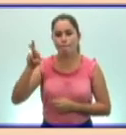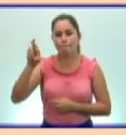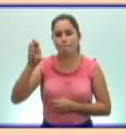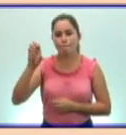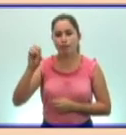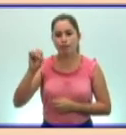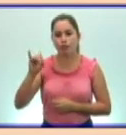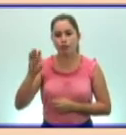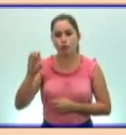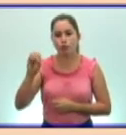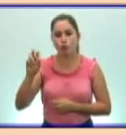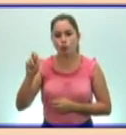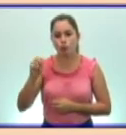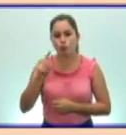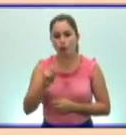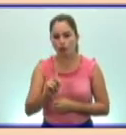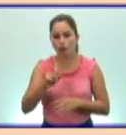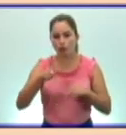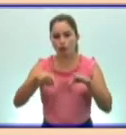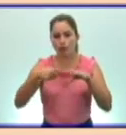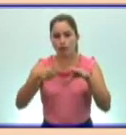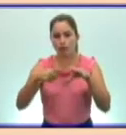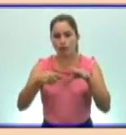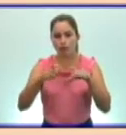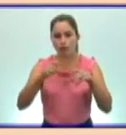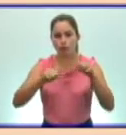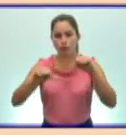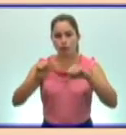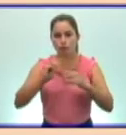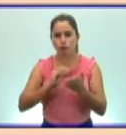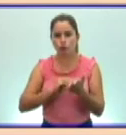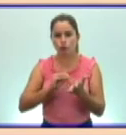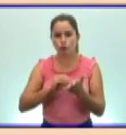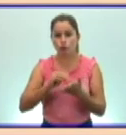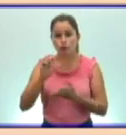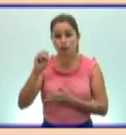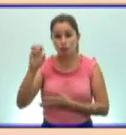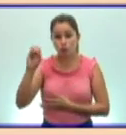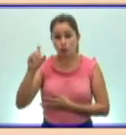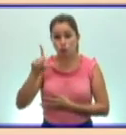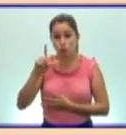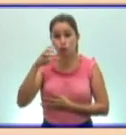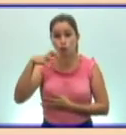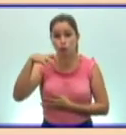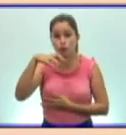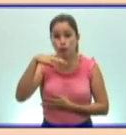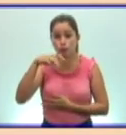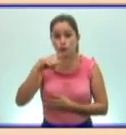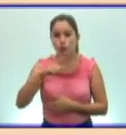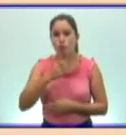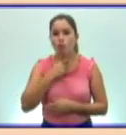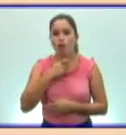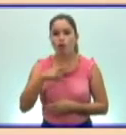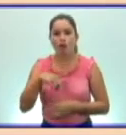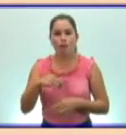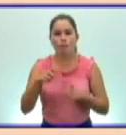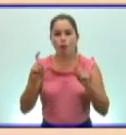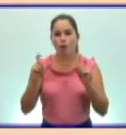una disolución donde el soluto era un gas. Por supuesto, cuando se destapa un refresco o una bebida gaseada,